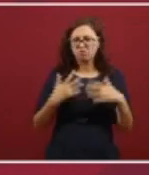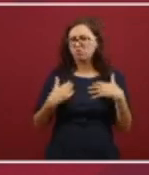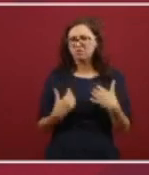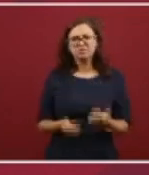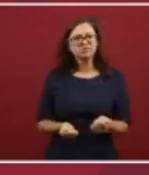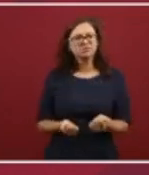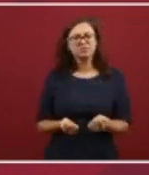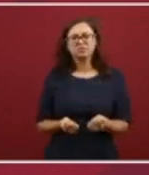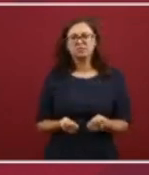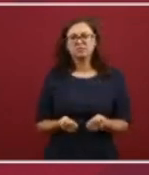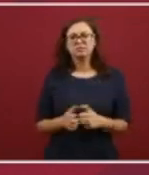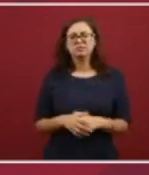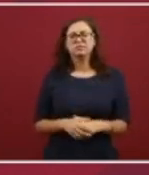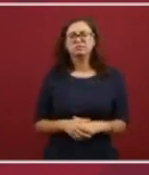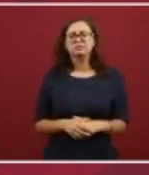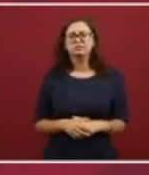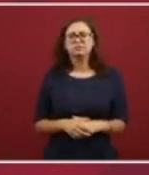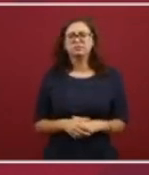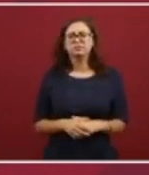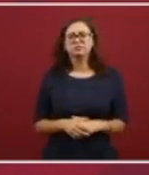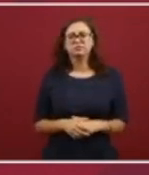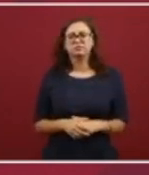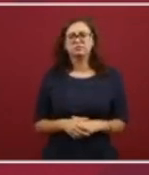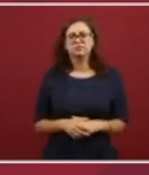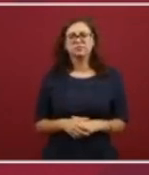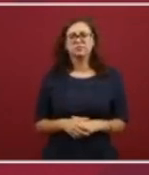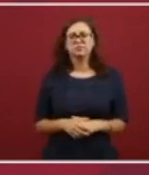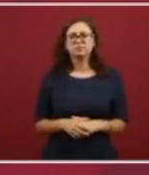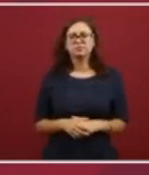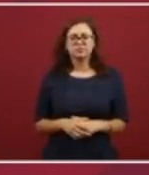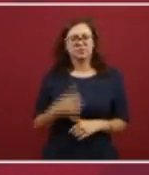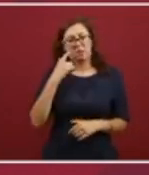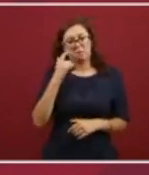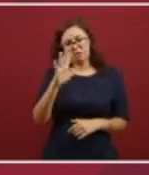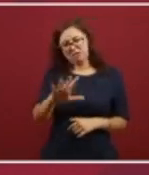revisen cómo dieron la noticia